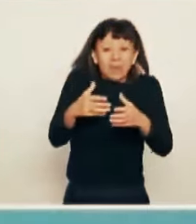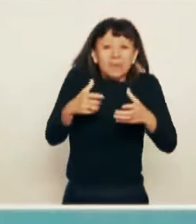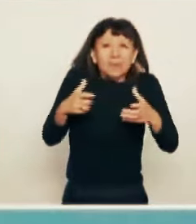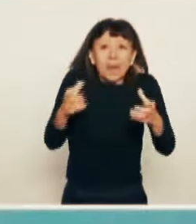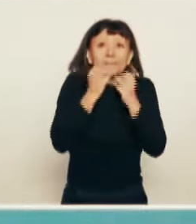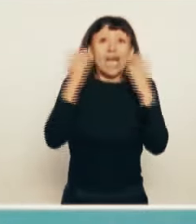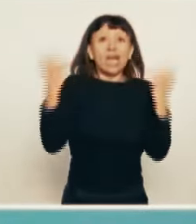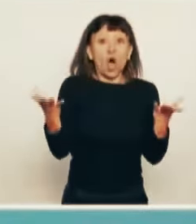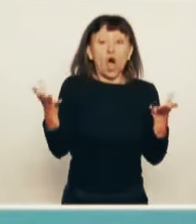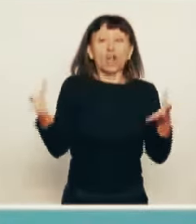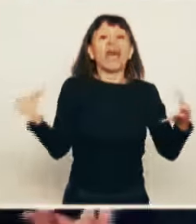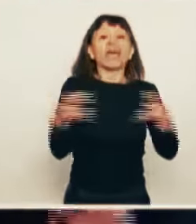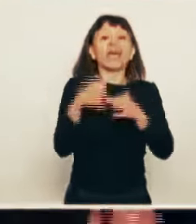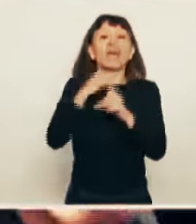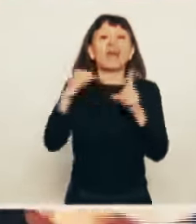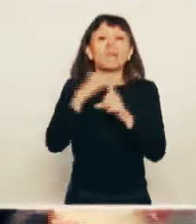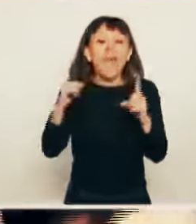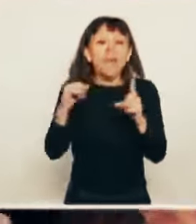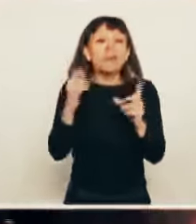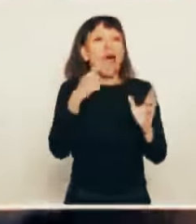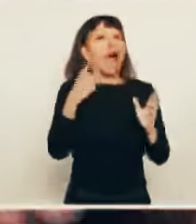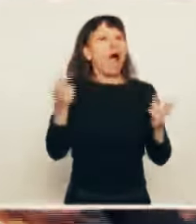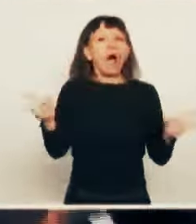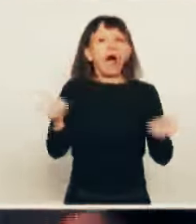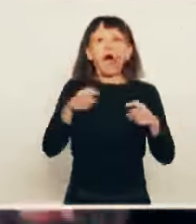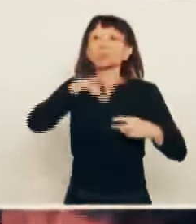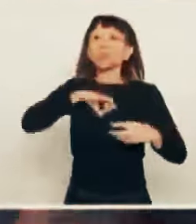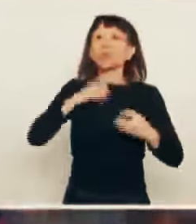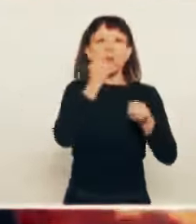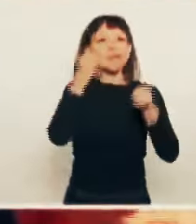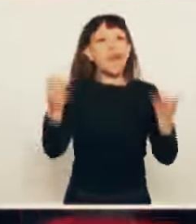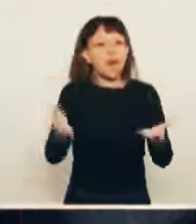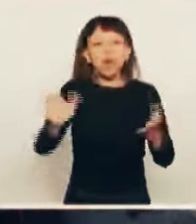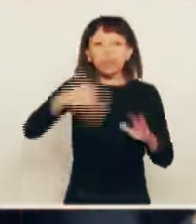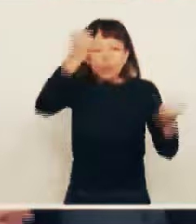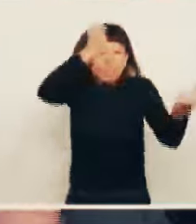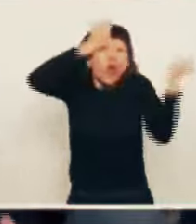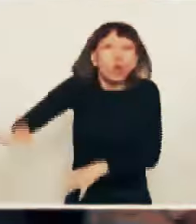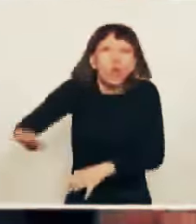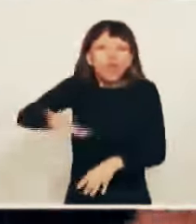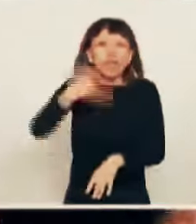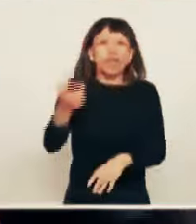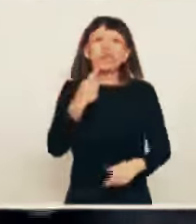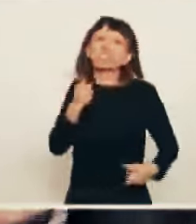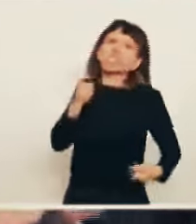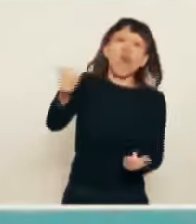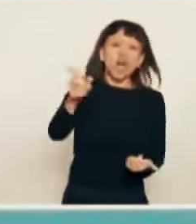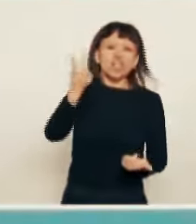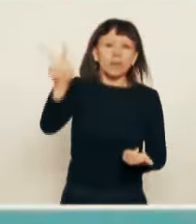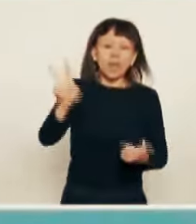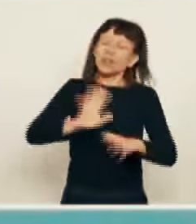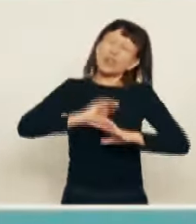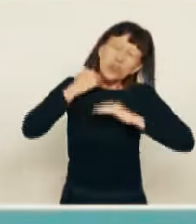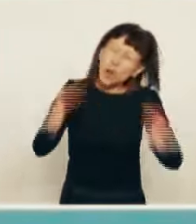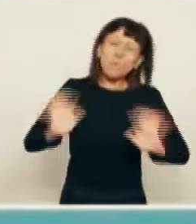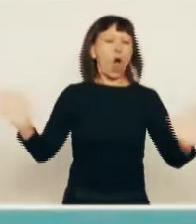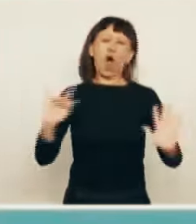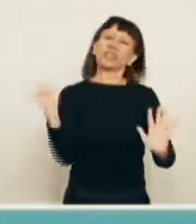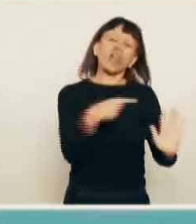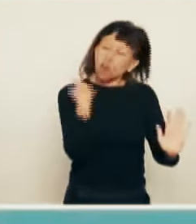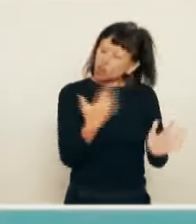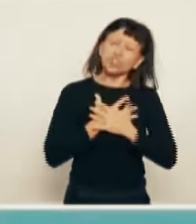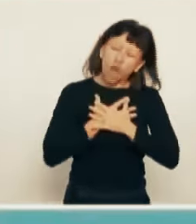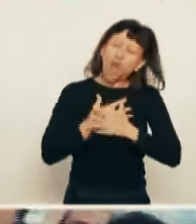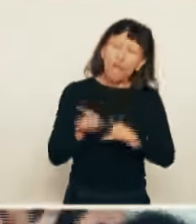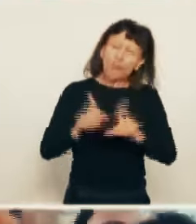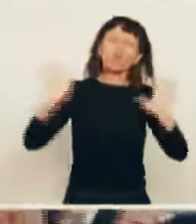Después se olvidan y se hacen antiperonistas, antikirchneristas, pero no importa. No importa, los queremos igual. Los queremos